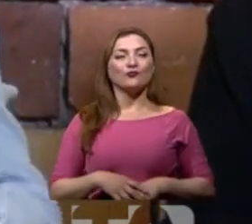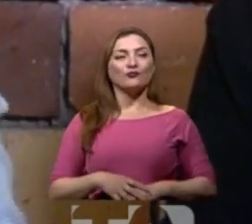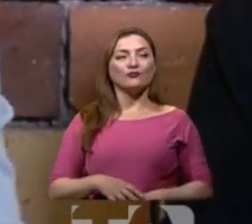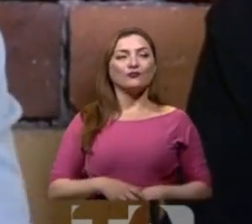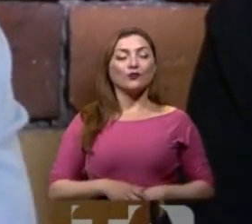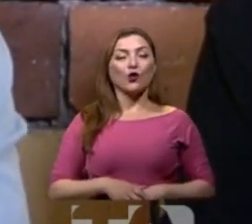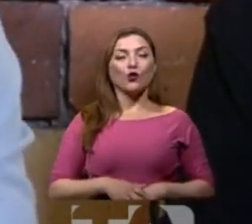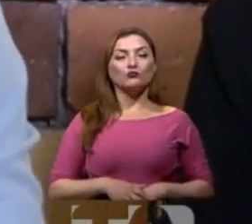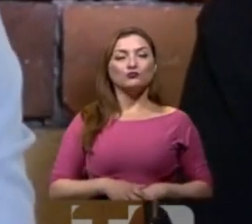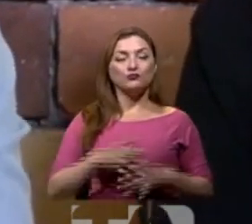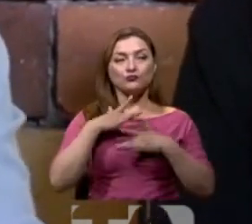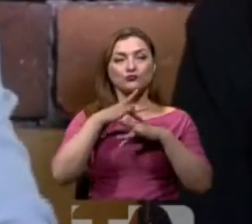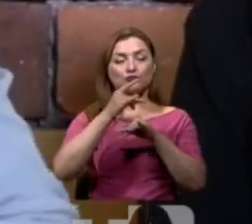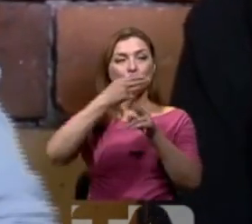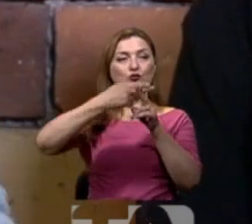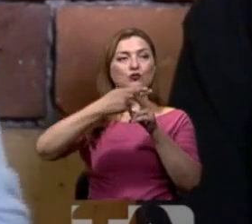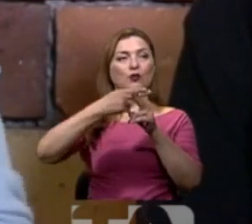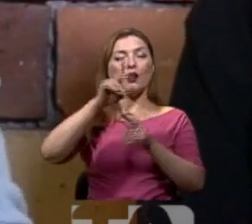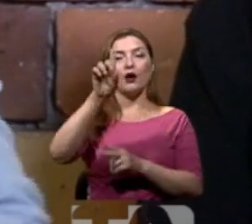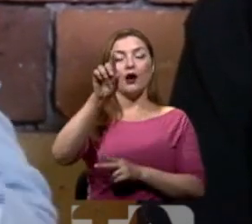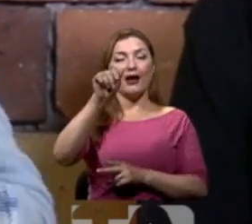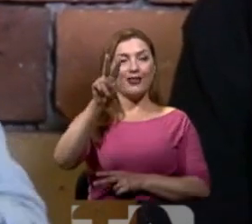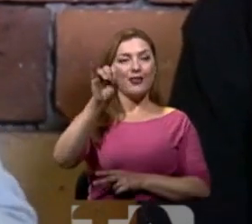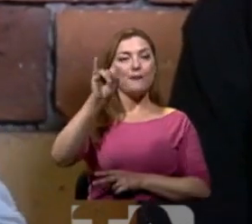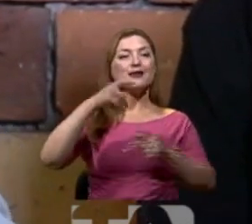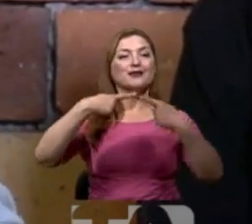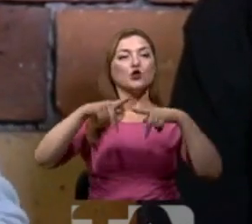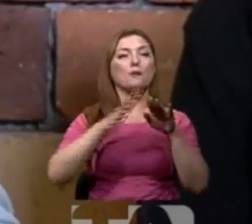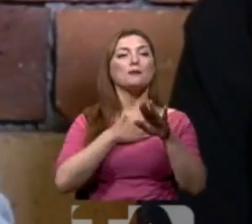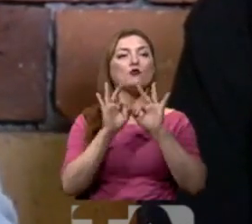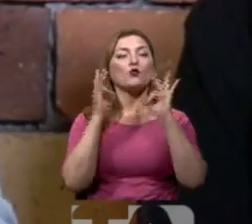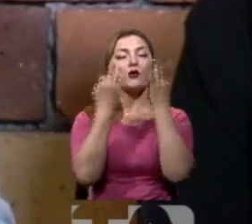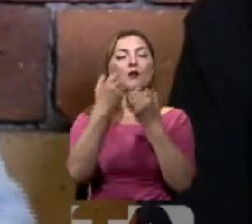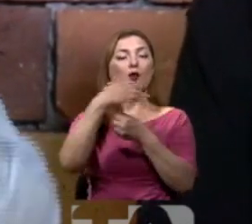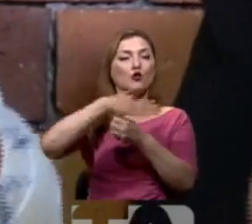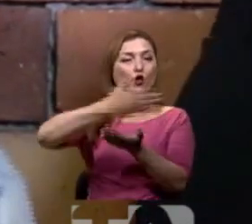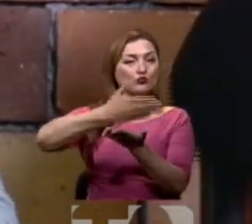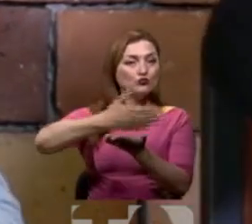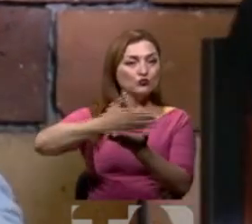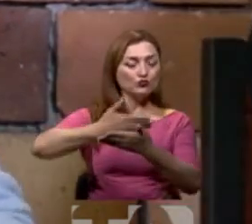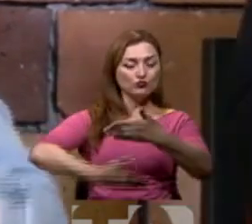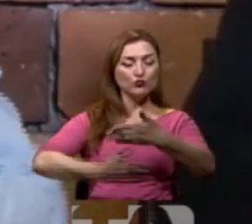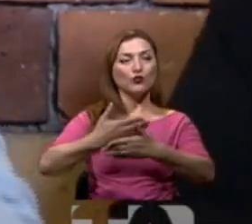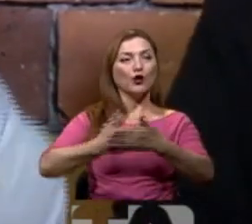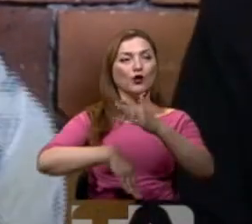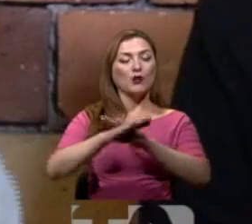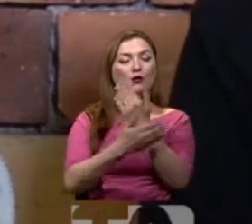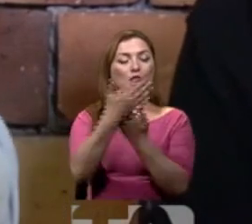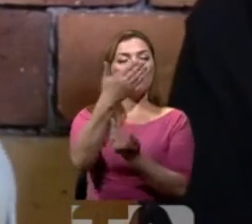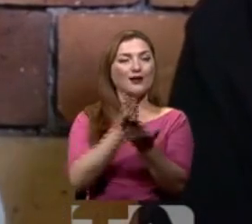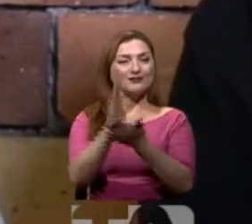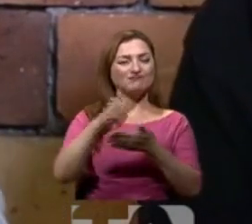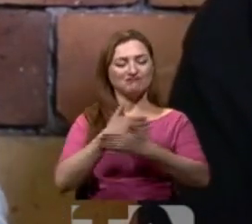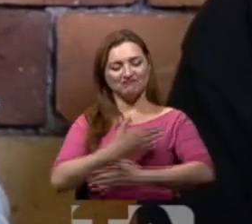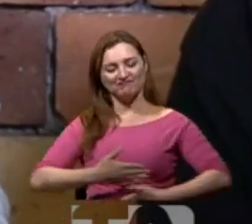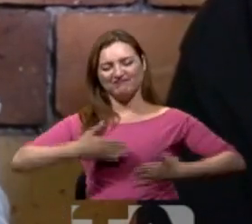Para mí es un gusto estar aquí, mi nombre es David Valle, somos creadores de contenido junto a mi familia en el ámbito gastronómico. Hacemos recetas de la manera más fácil y divertida para